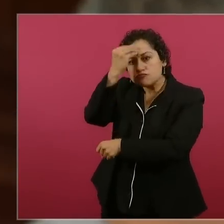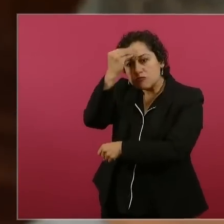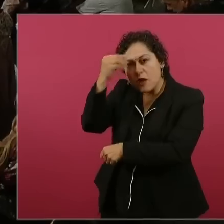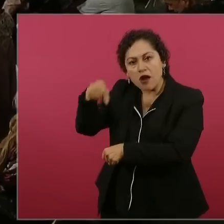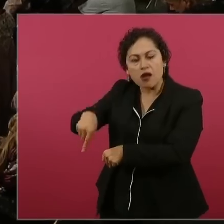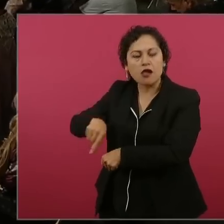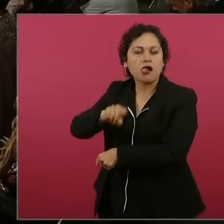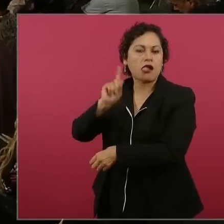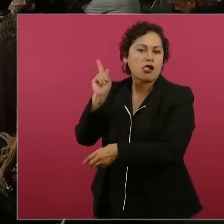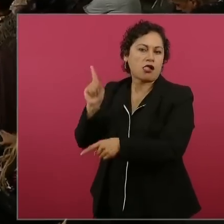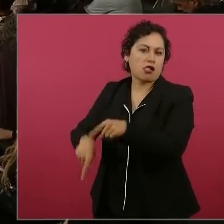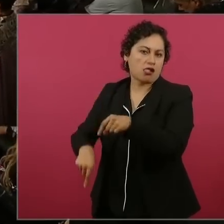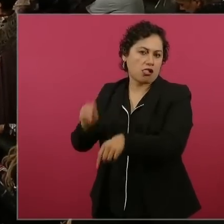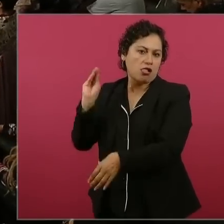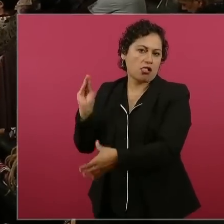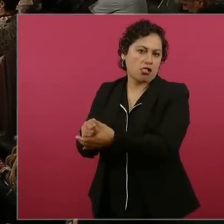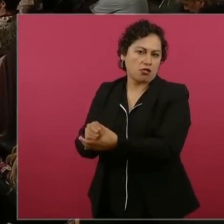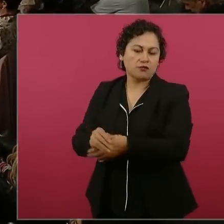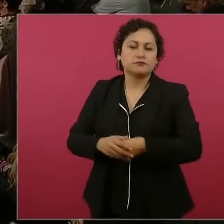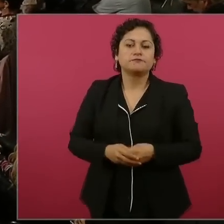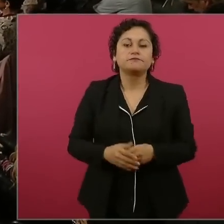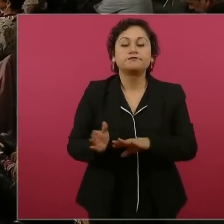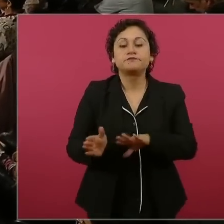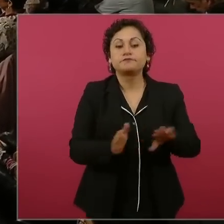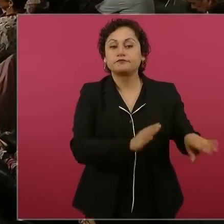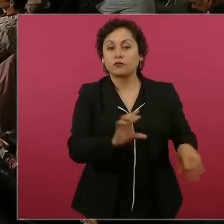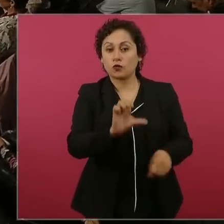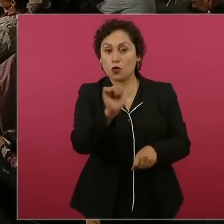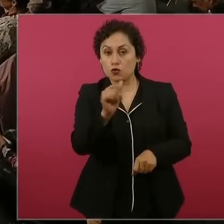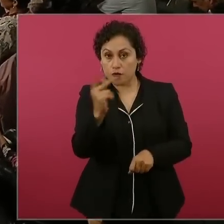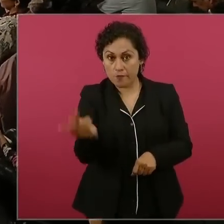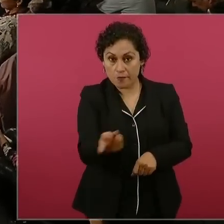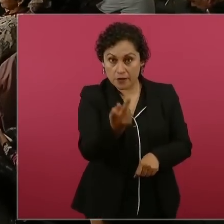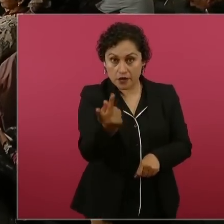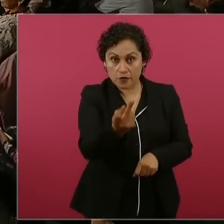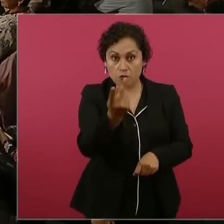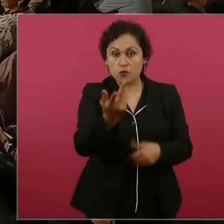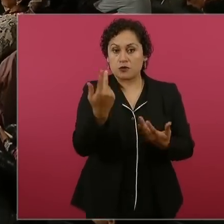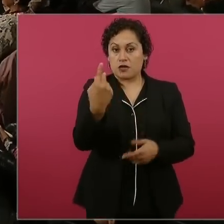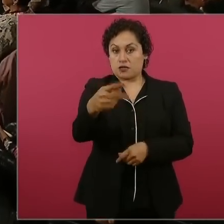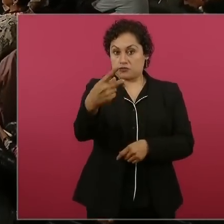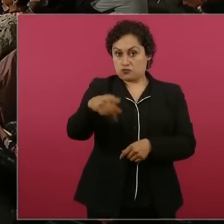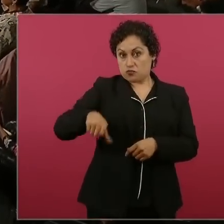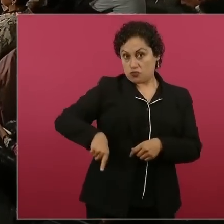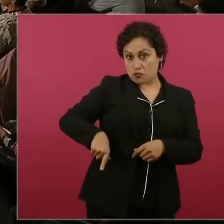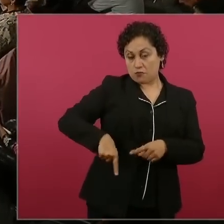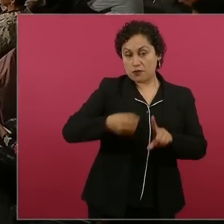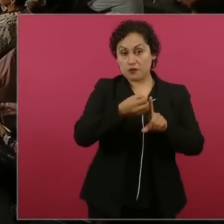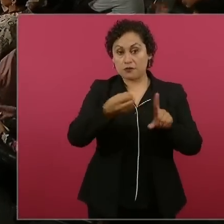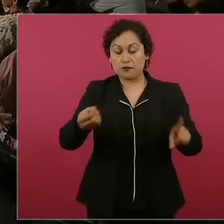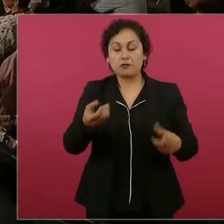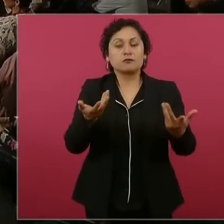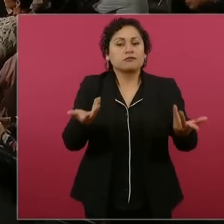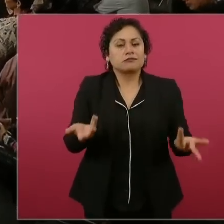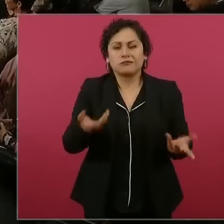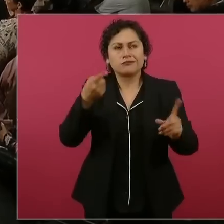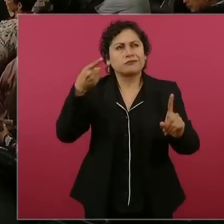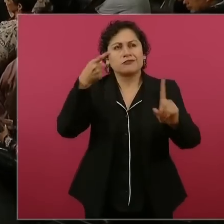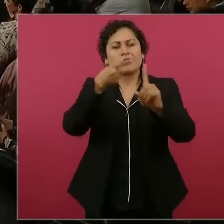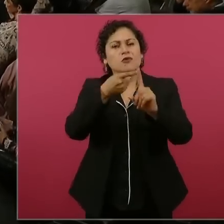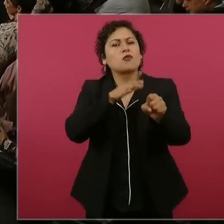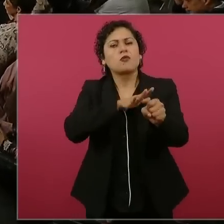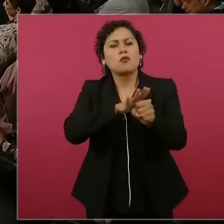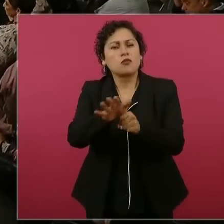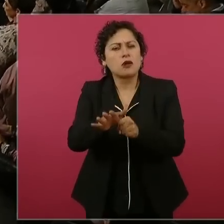también preguntarle, señor presidente, si usted en su gobierno, ¿cómo contempla integrar al sistema